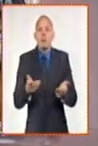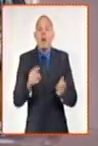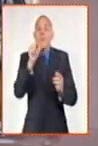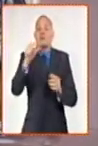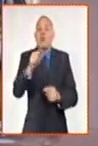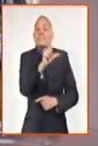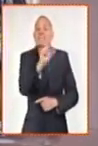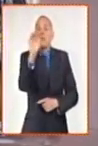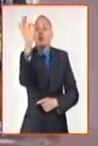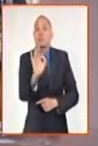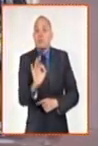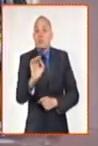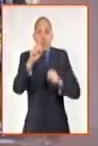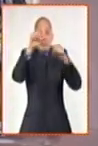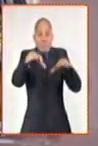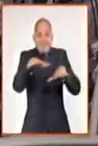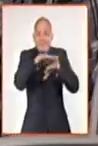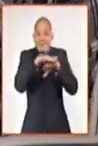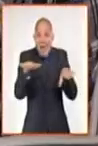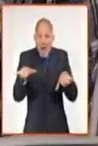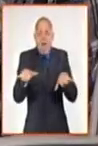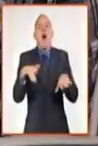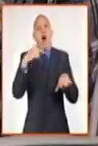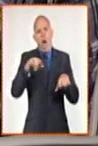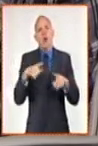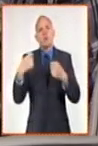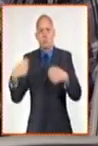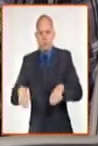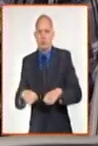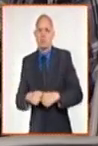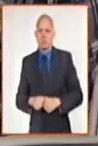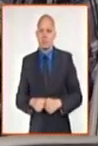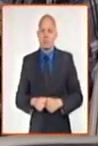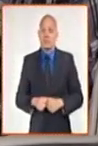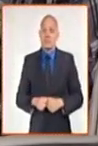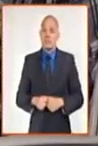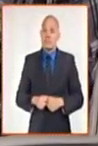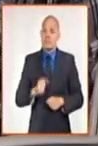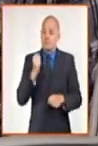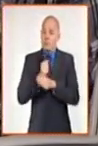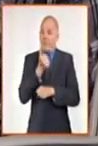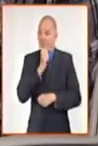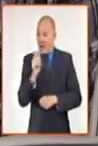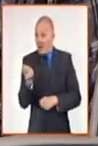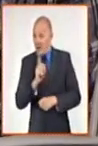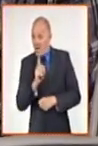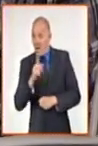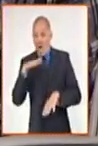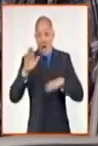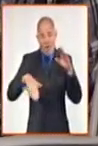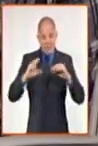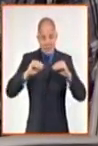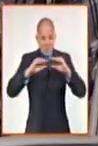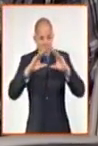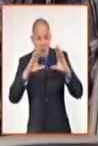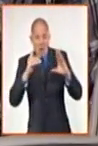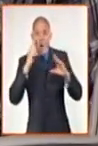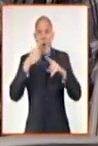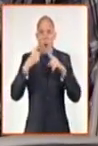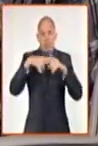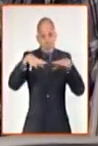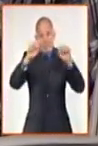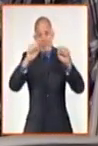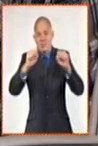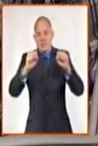todos los consumidores con servicio eléctrico. Es importante decir... Ha hecho un trabajo extraordinario, madrugada, incluso el compañero ha perdido la